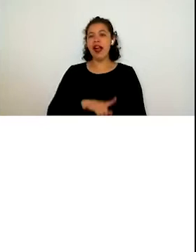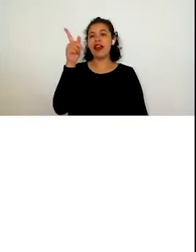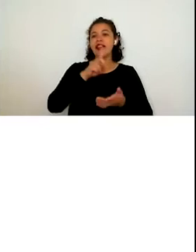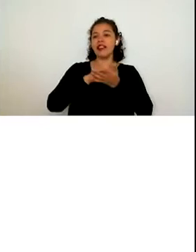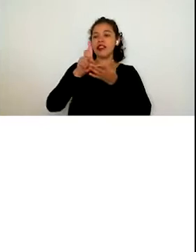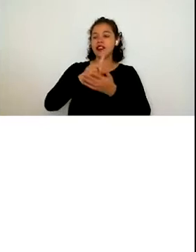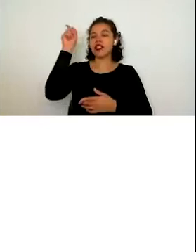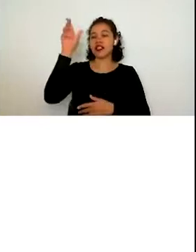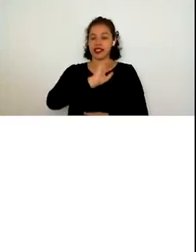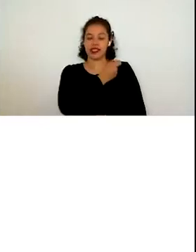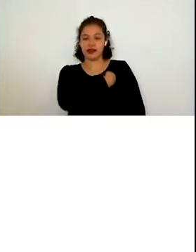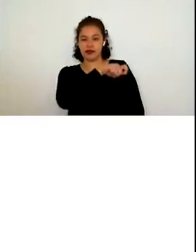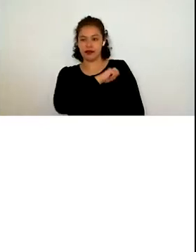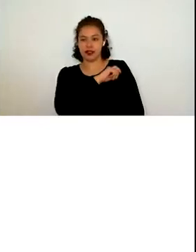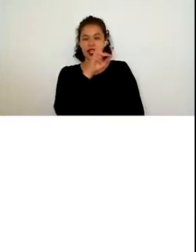gusta mucho